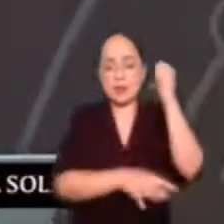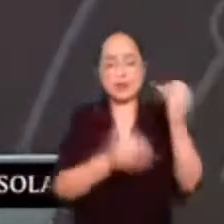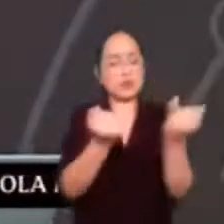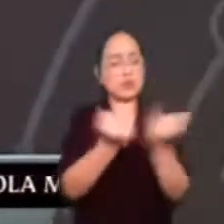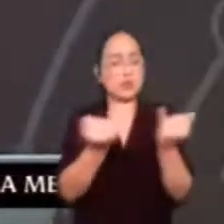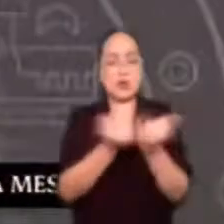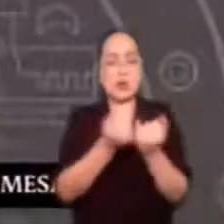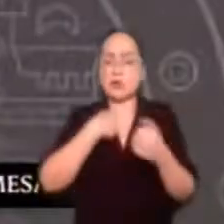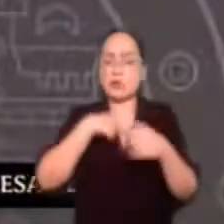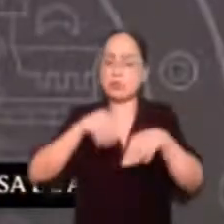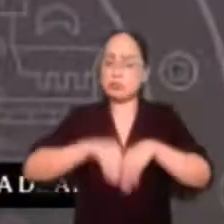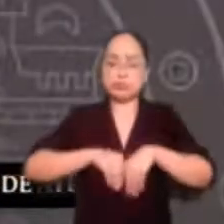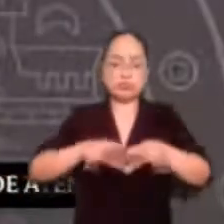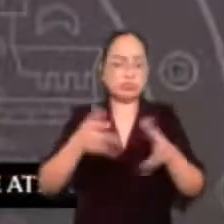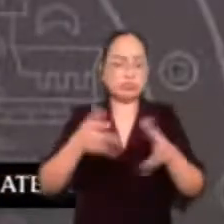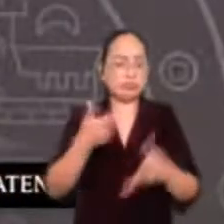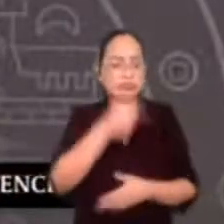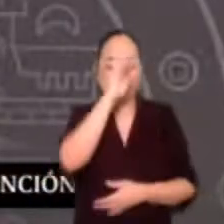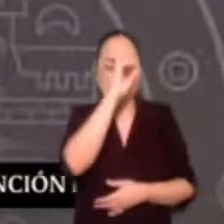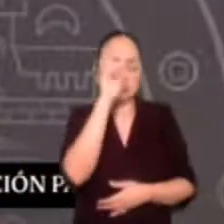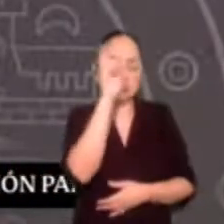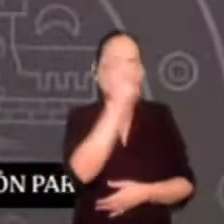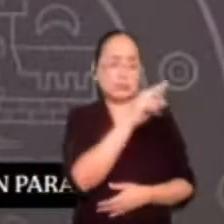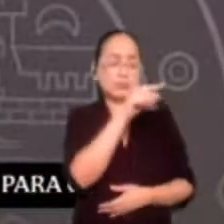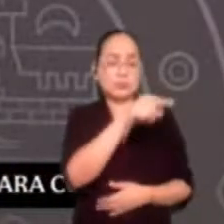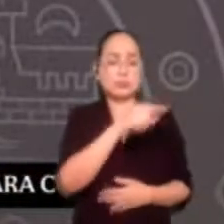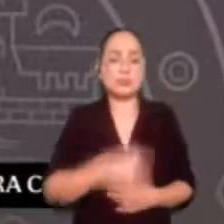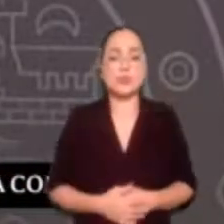como dices tú, Enrique, de los tiempos,